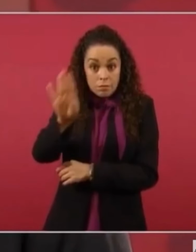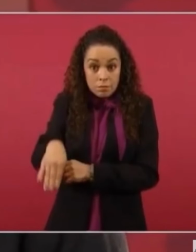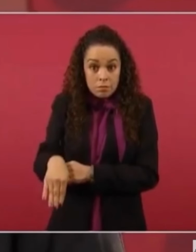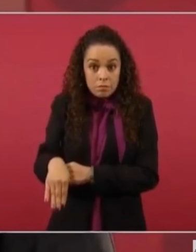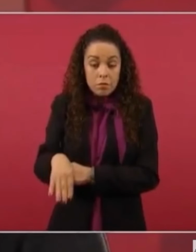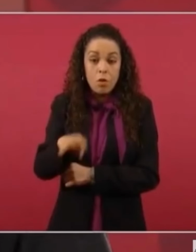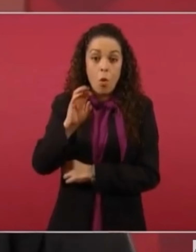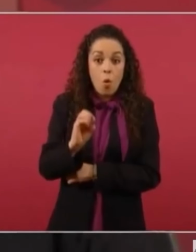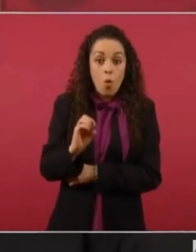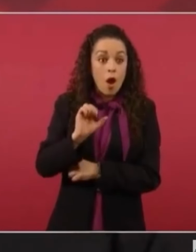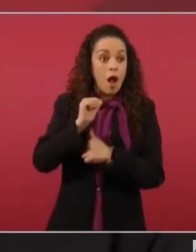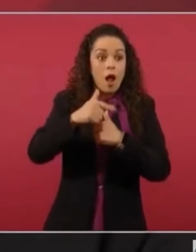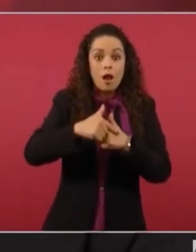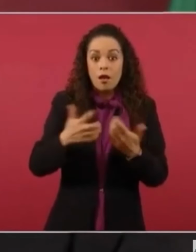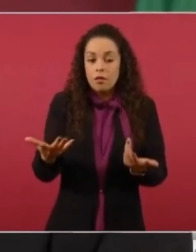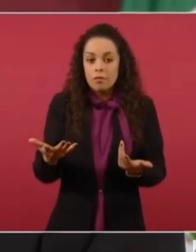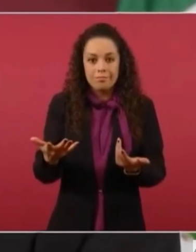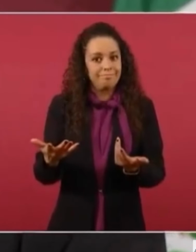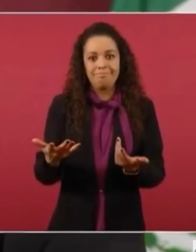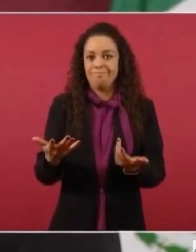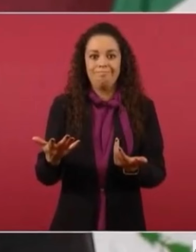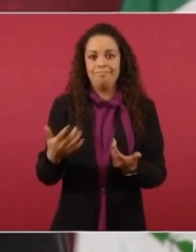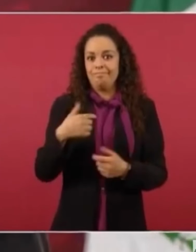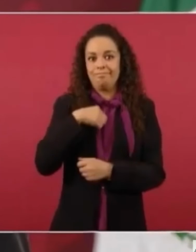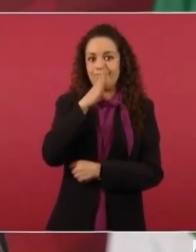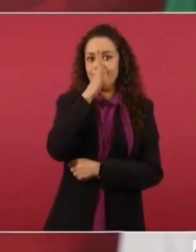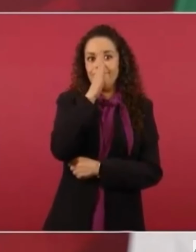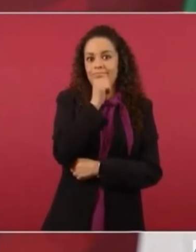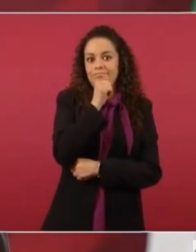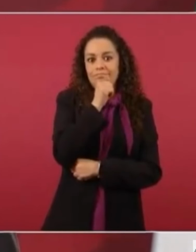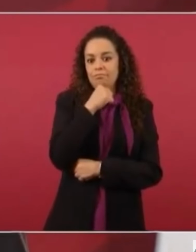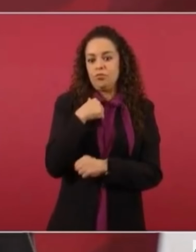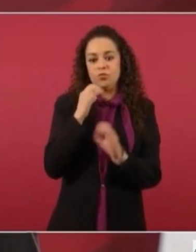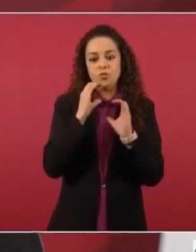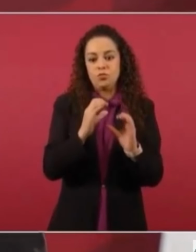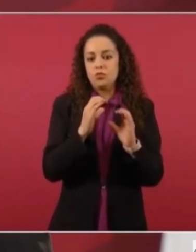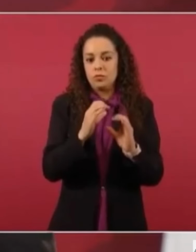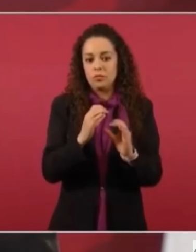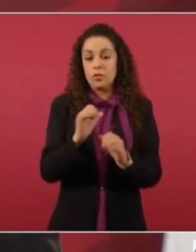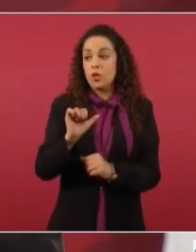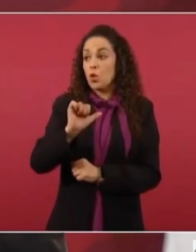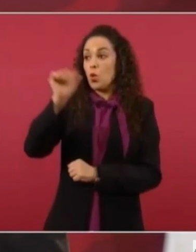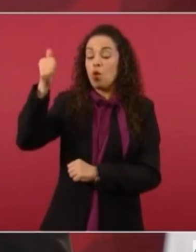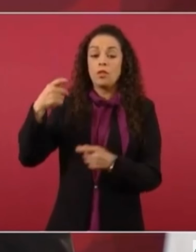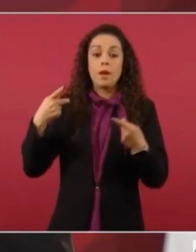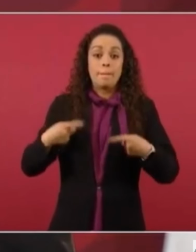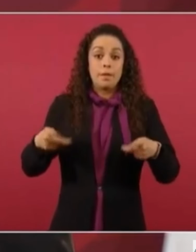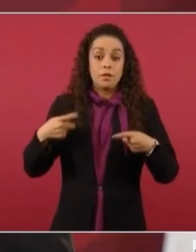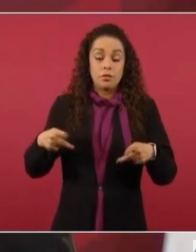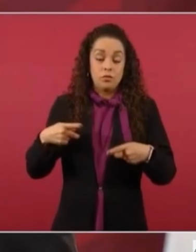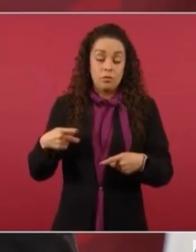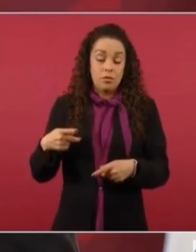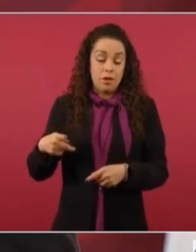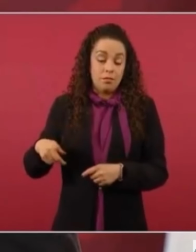Yo no sé qué hubiese hecho otro gobernante, pero tengo mi conciencia tranquila.